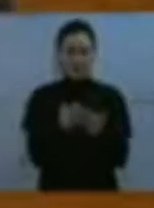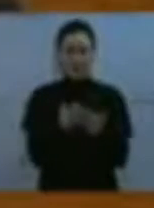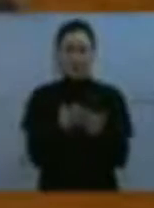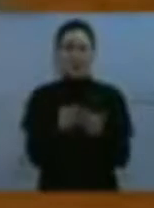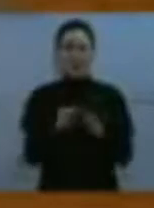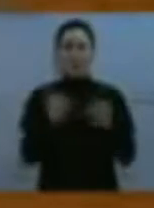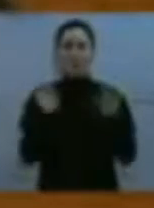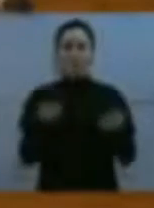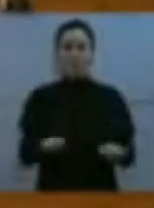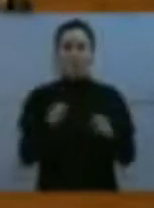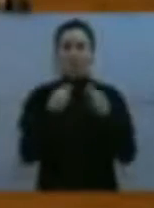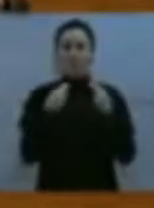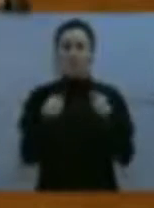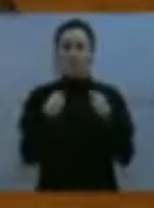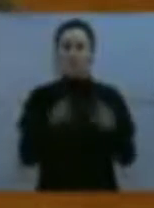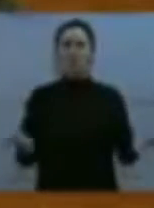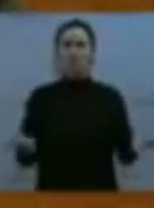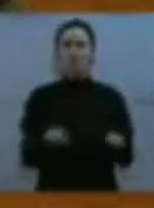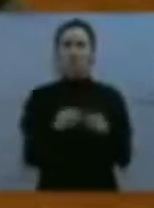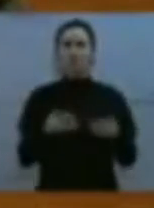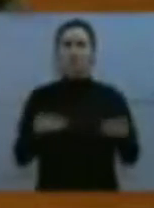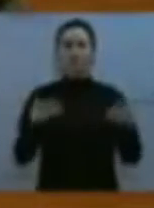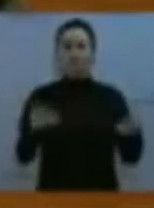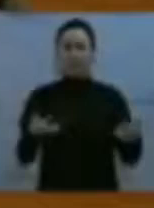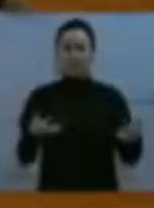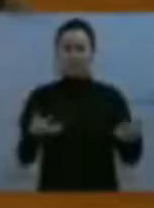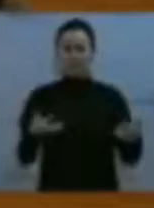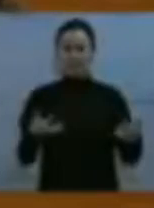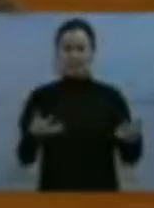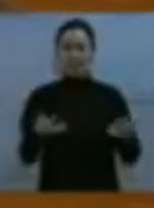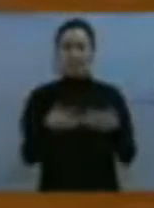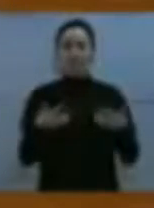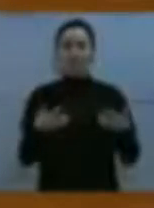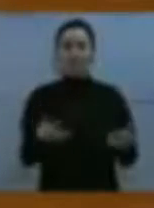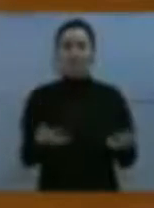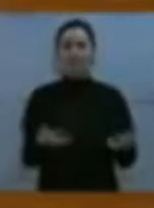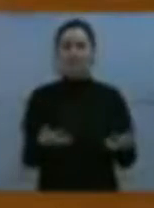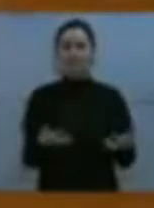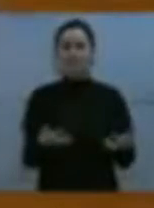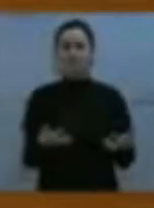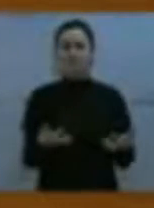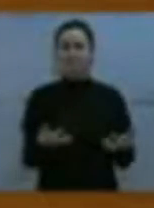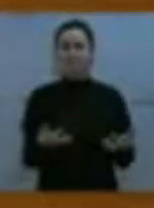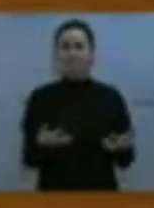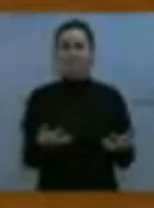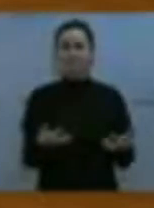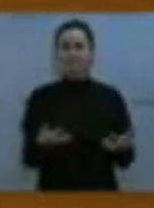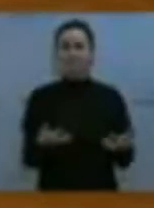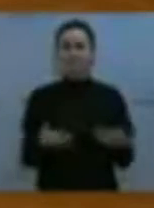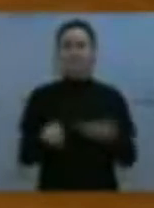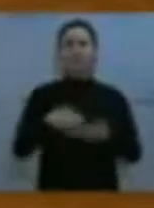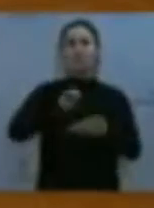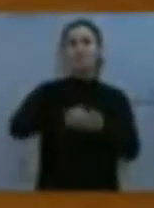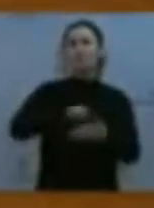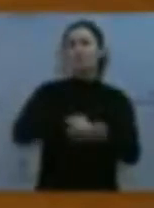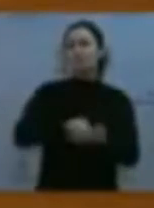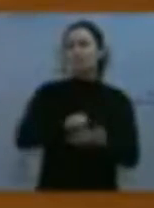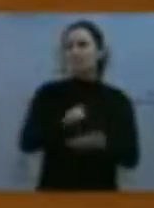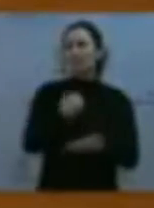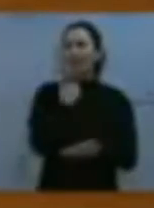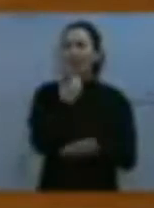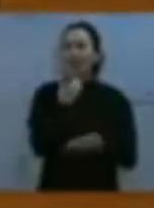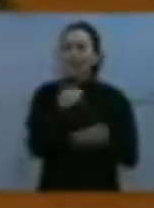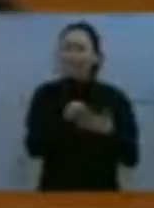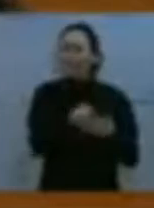ser distinta del personaje que viene, que decía tac, tac, hay alguien ahí. Y es que realmente ese es el problema, que el